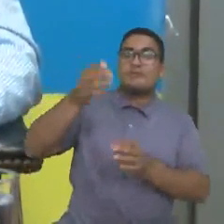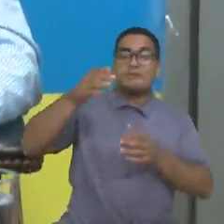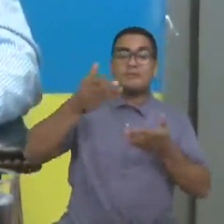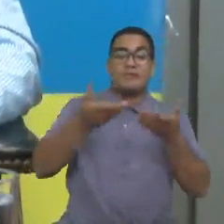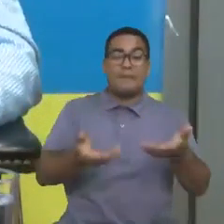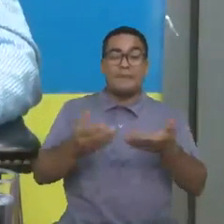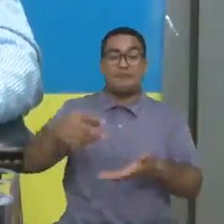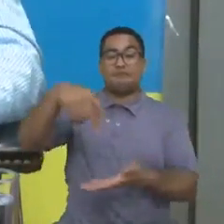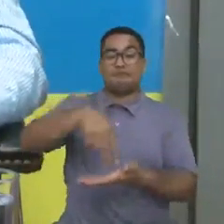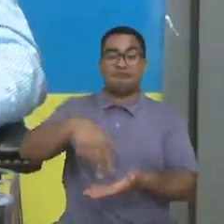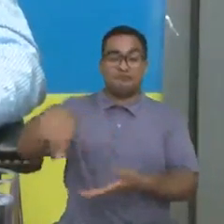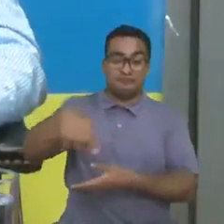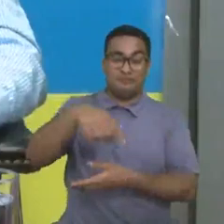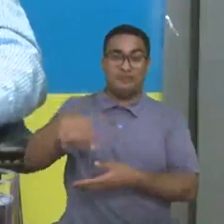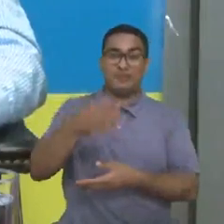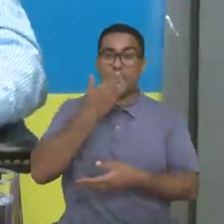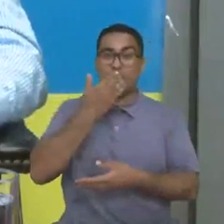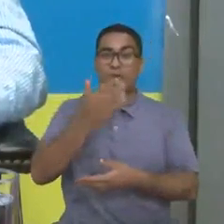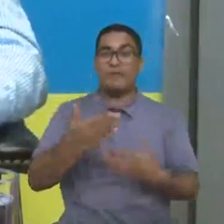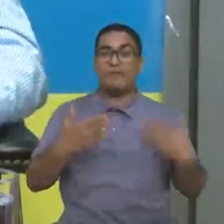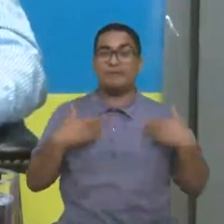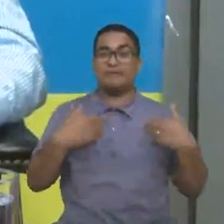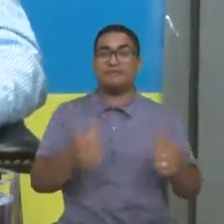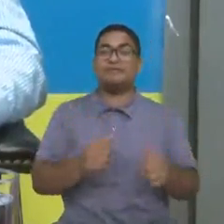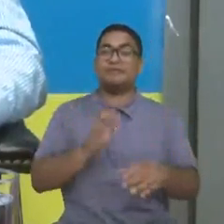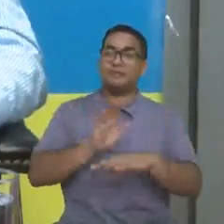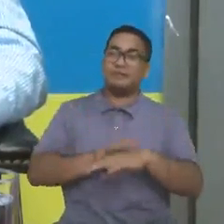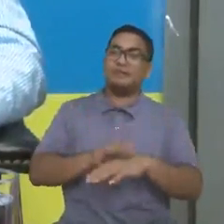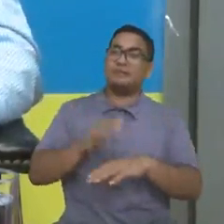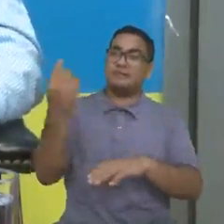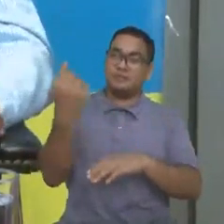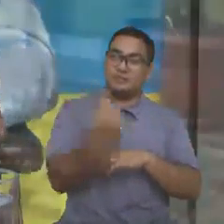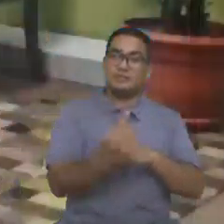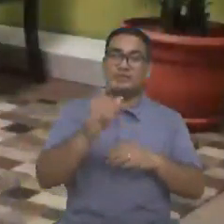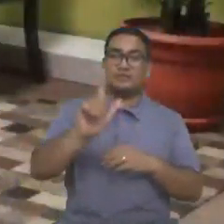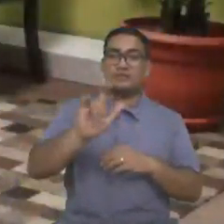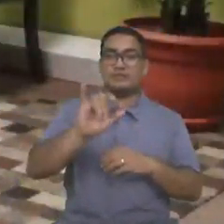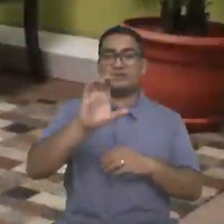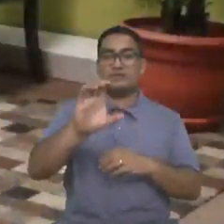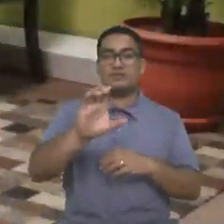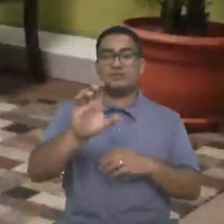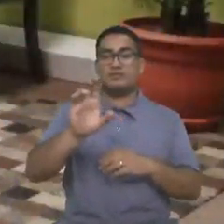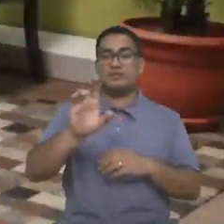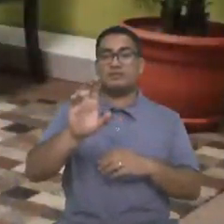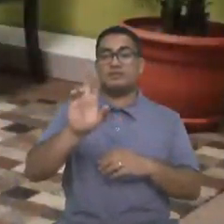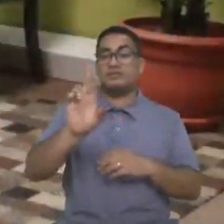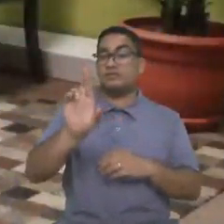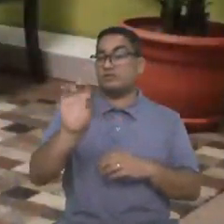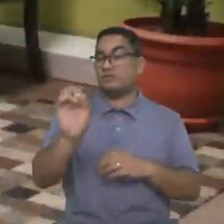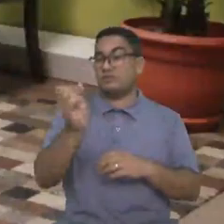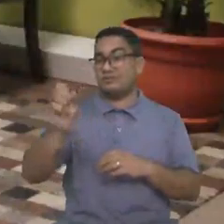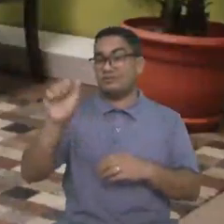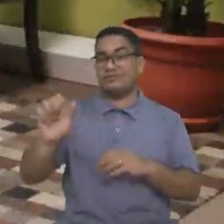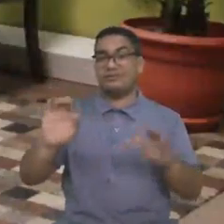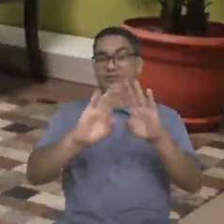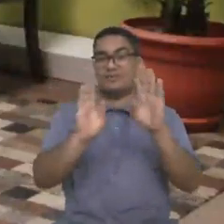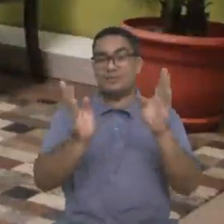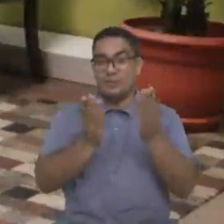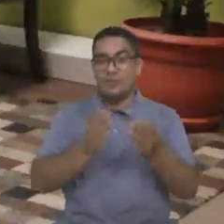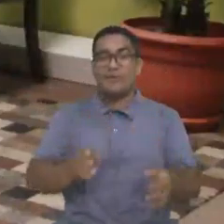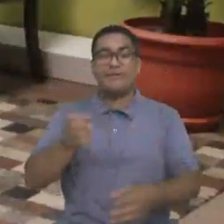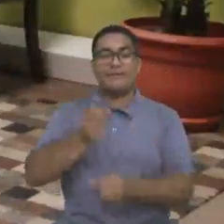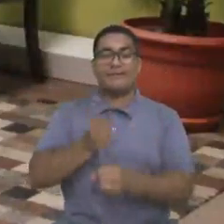para que ellos puedan tener, gozar de salud y gozar de un buen peso. Porque si los niños y niñas están en su talla,